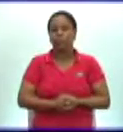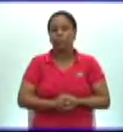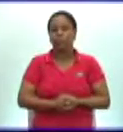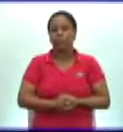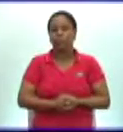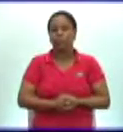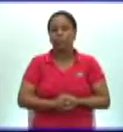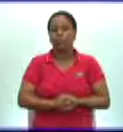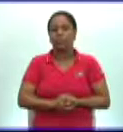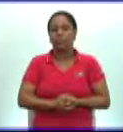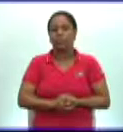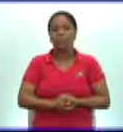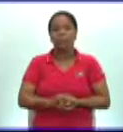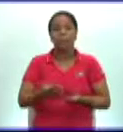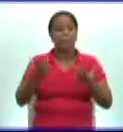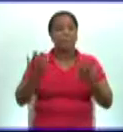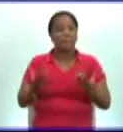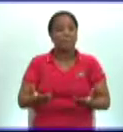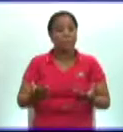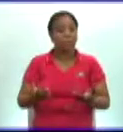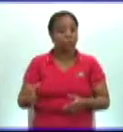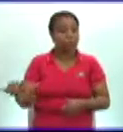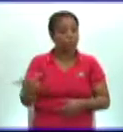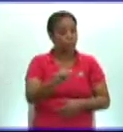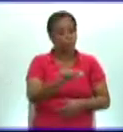Peso no es lo mismo que masa.